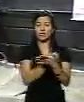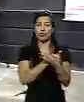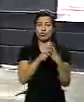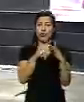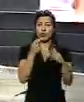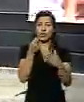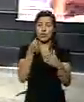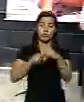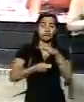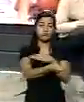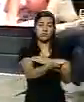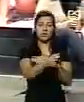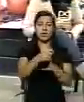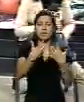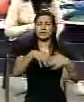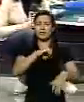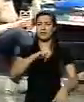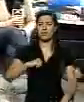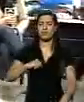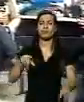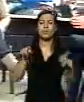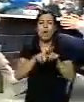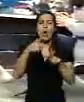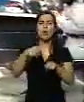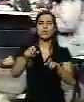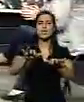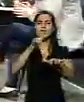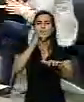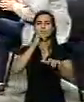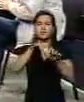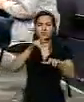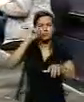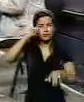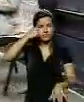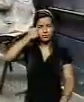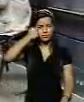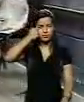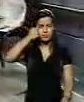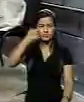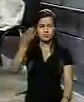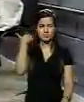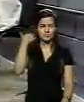esos recursos. Y de igual manera hicieron con la Fundación Infocentro cuando hubo la...